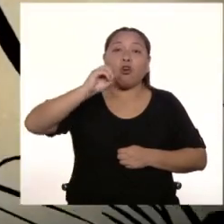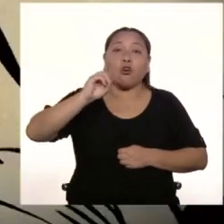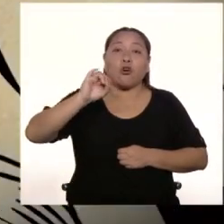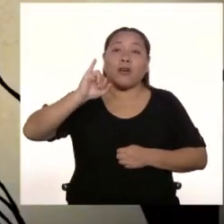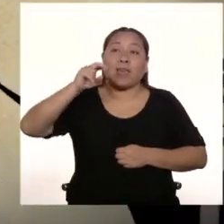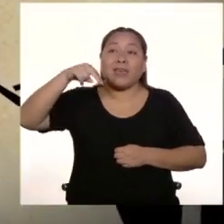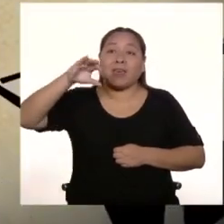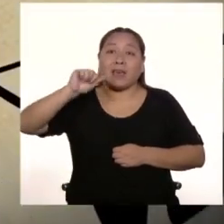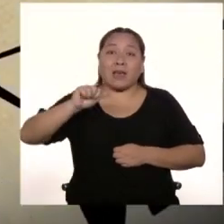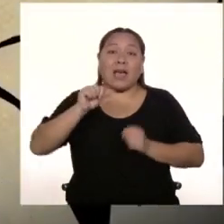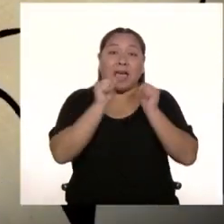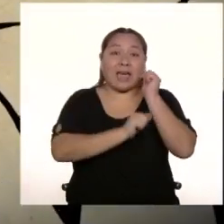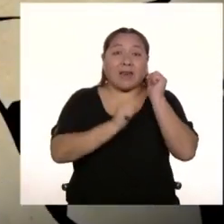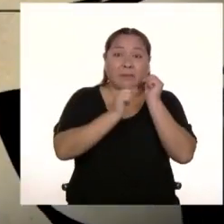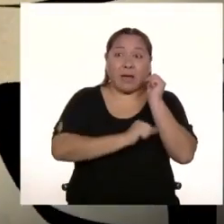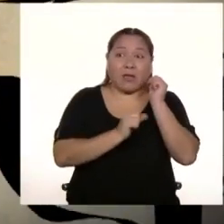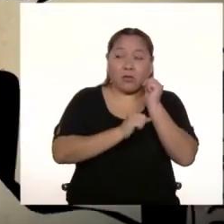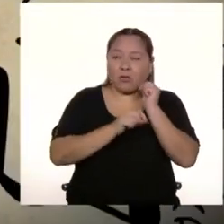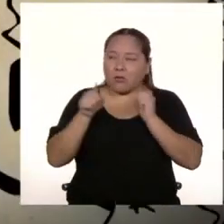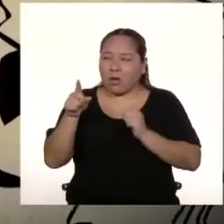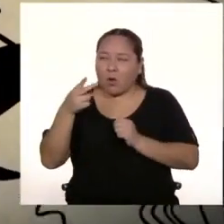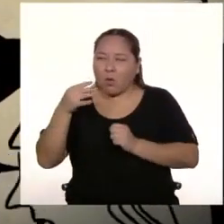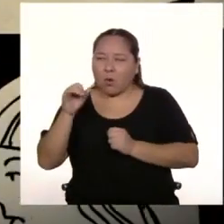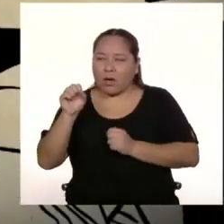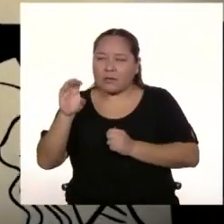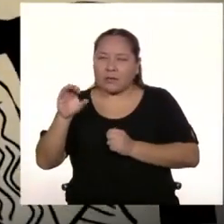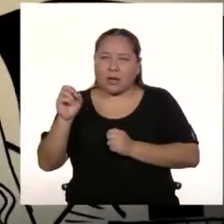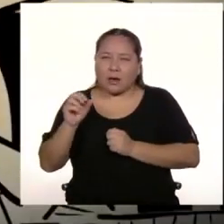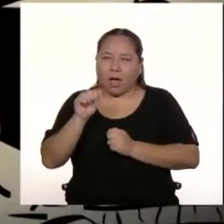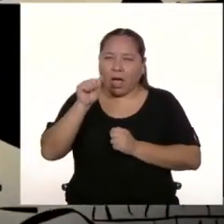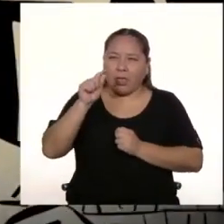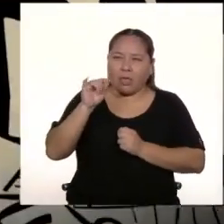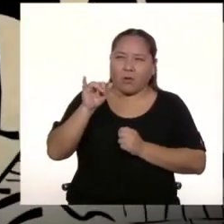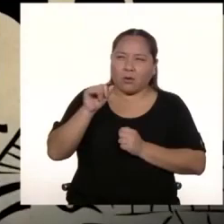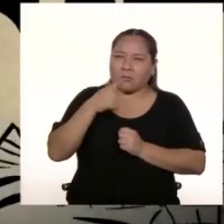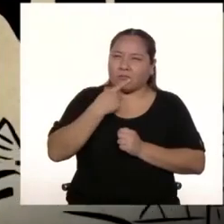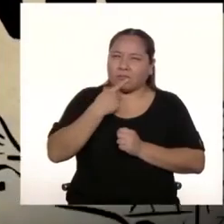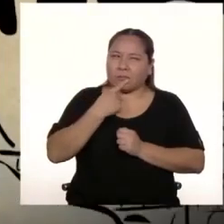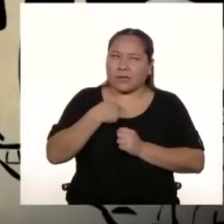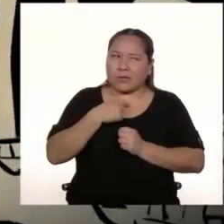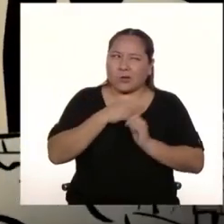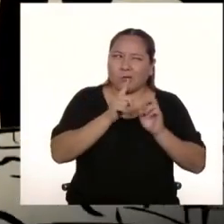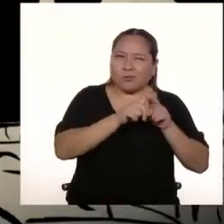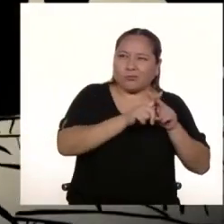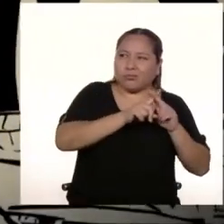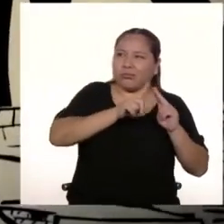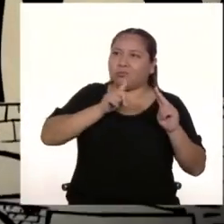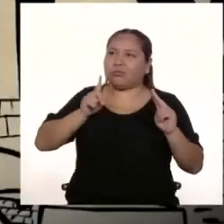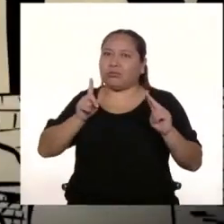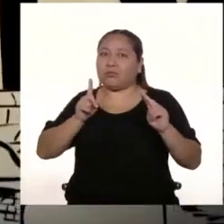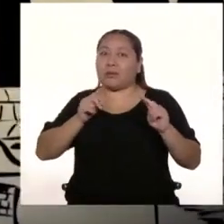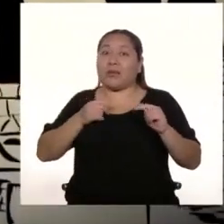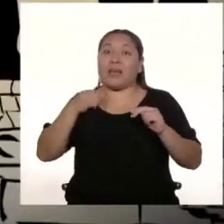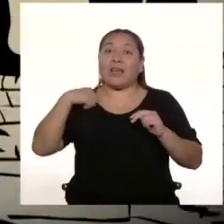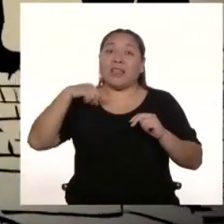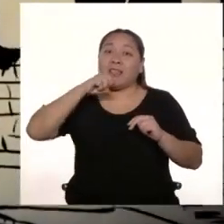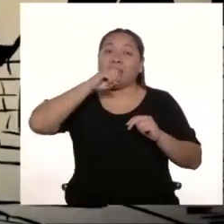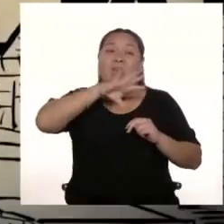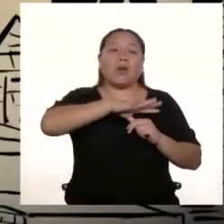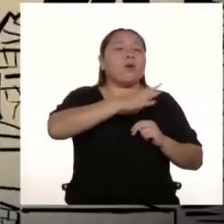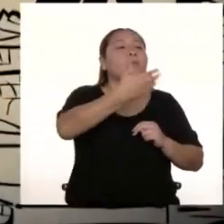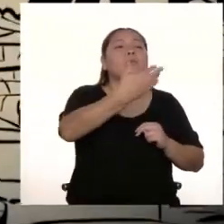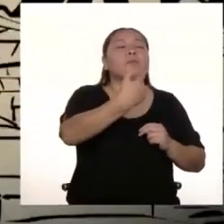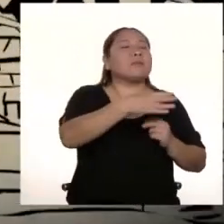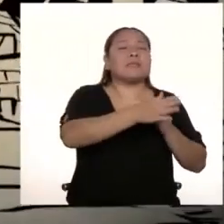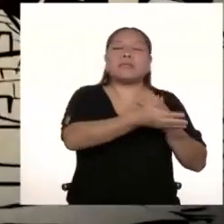Huáscar y Atahualpa, al rebelarse contra los españoles y replegarse en Vilcabamba, mandó despoblar la región que se encontraba